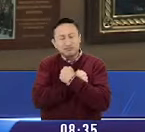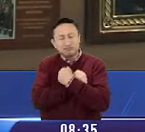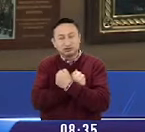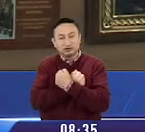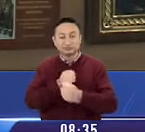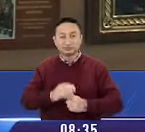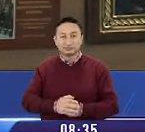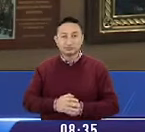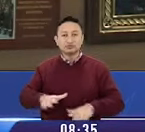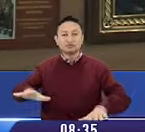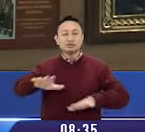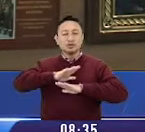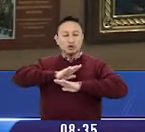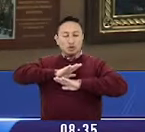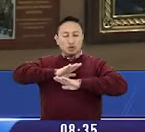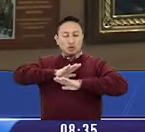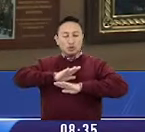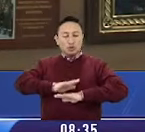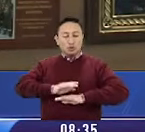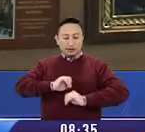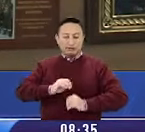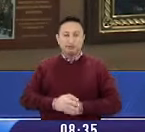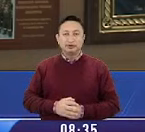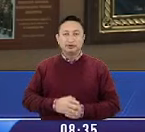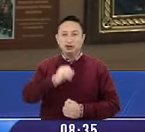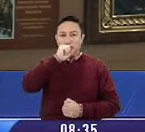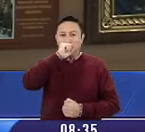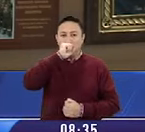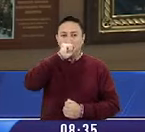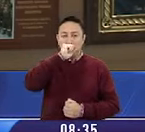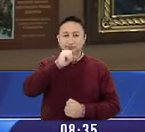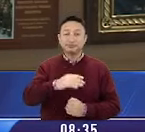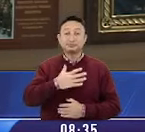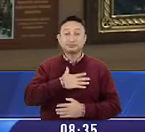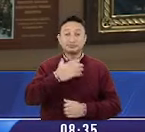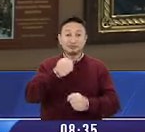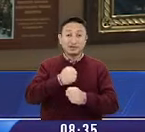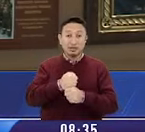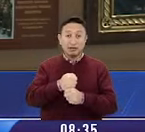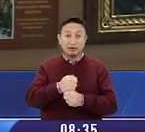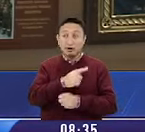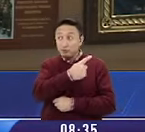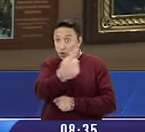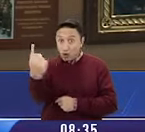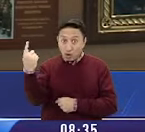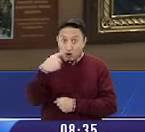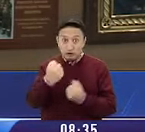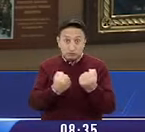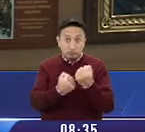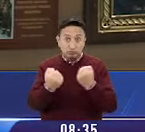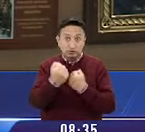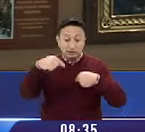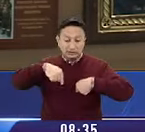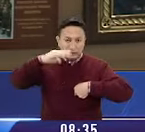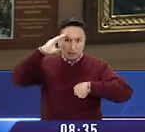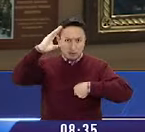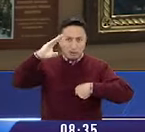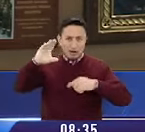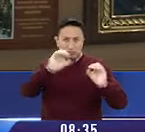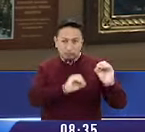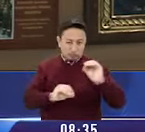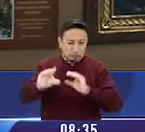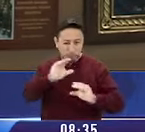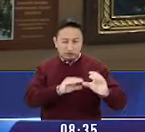Una satisfacción porque sé que gracias a mi trabajo o al trabajo que todos realizamos aquí en el